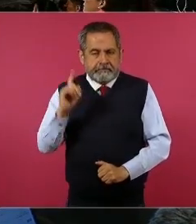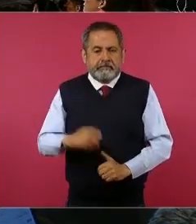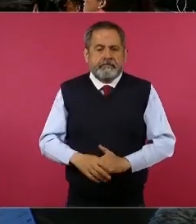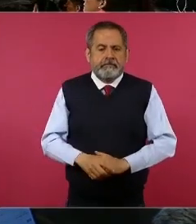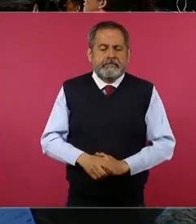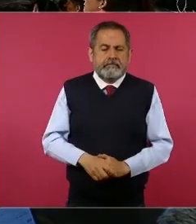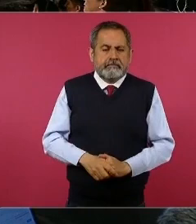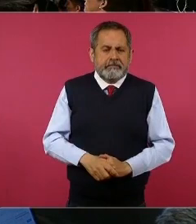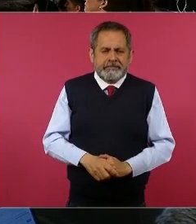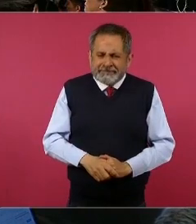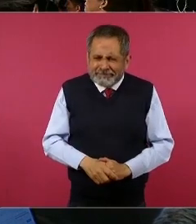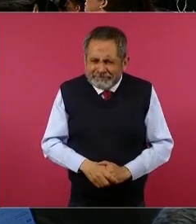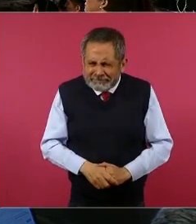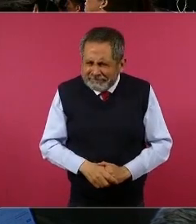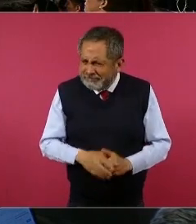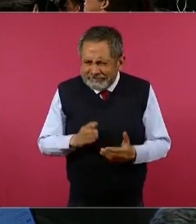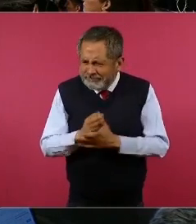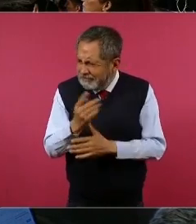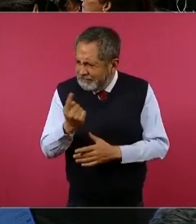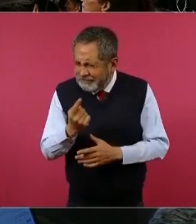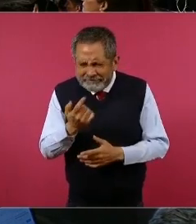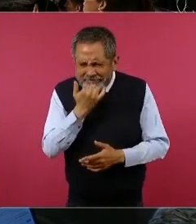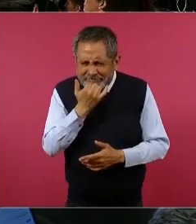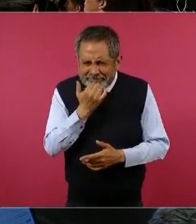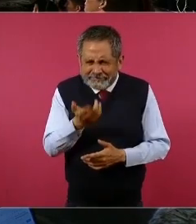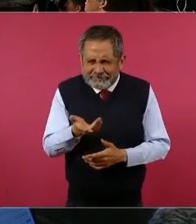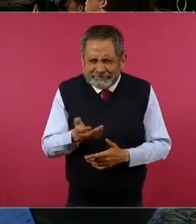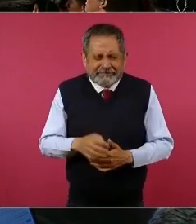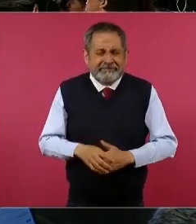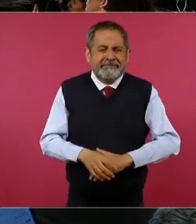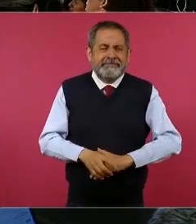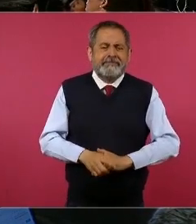¿Por qué meterse? ¿Por qué tanto interés de Estados Unidos en la reforma judicial? Porque